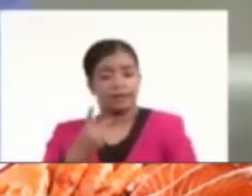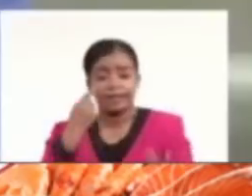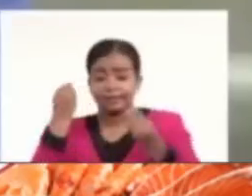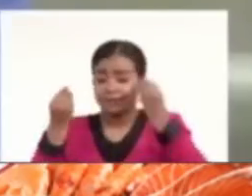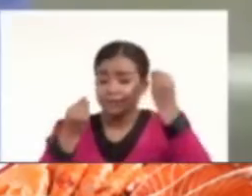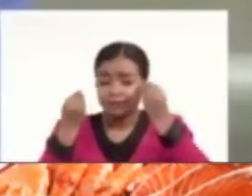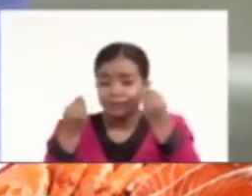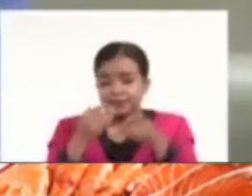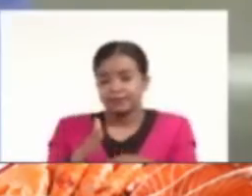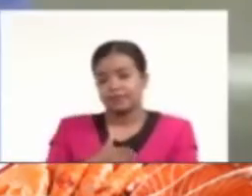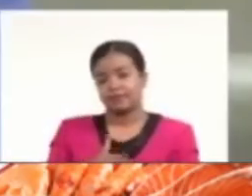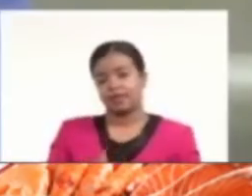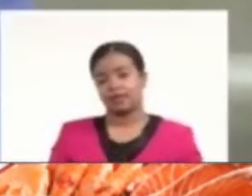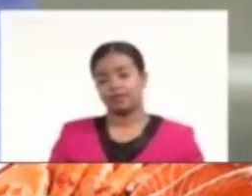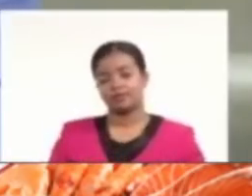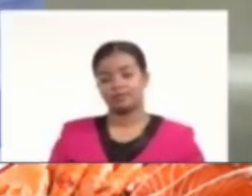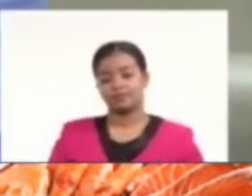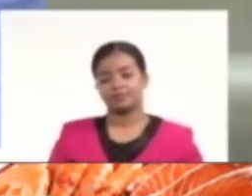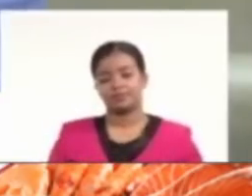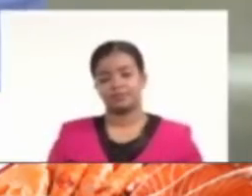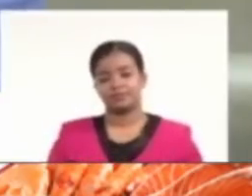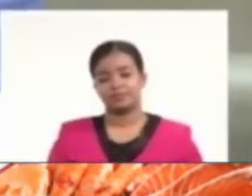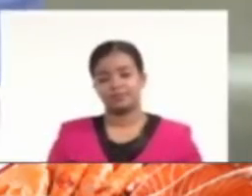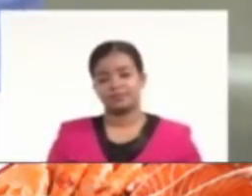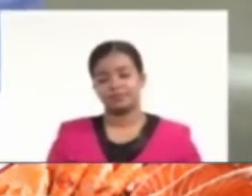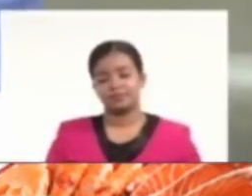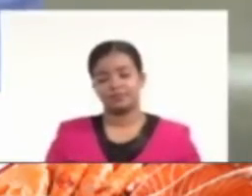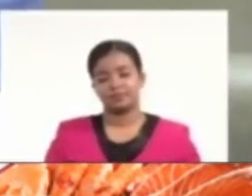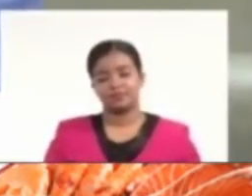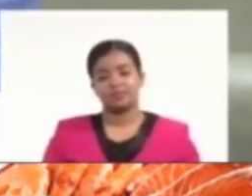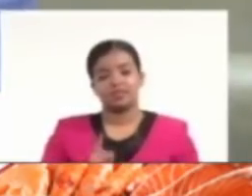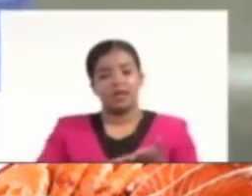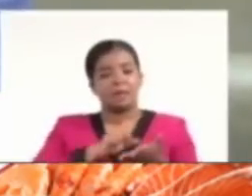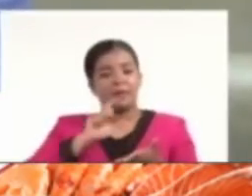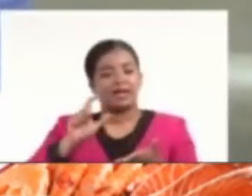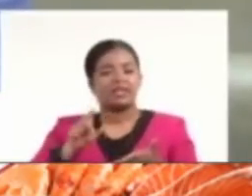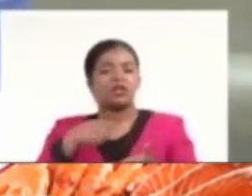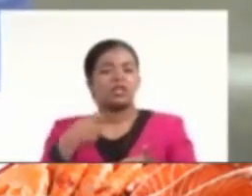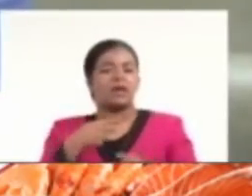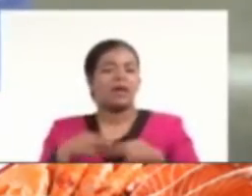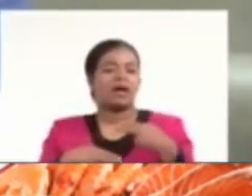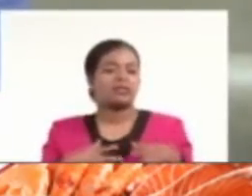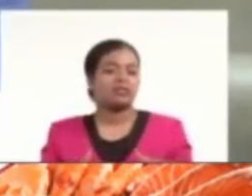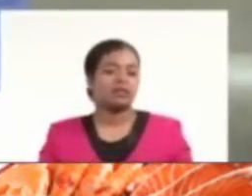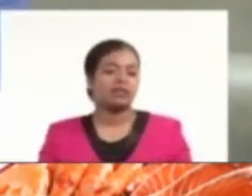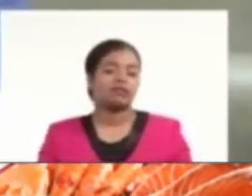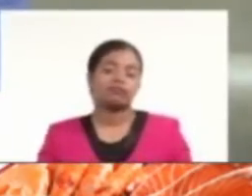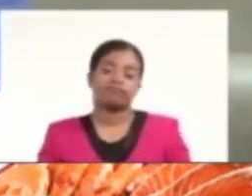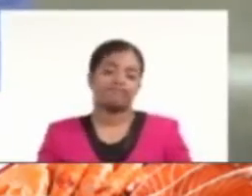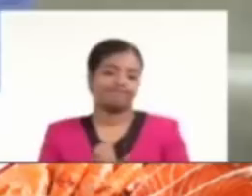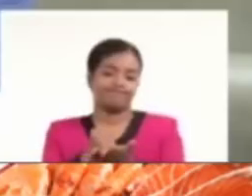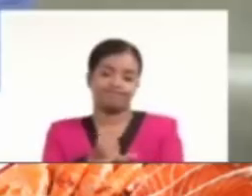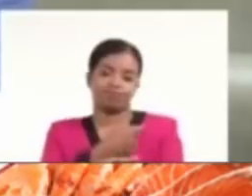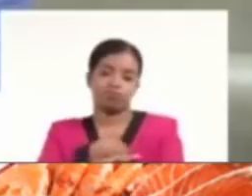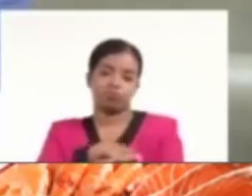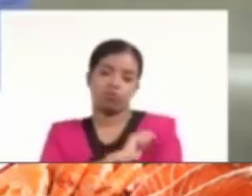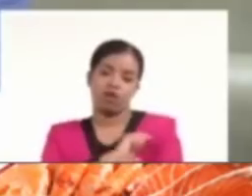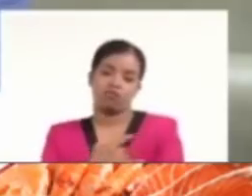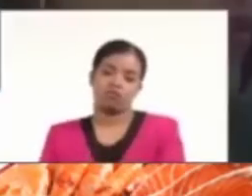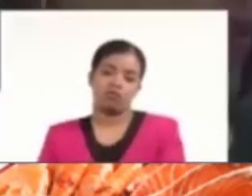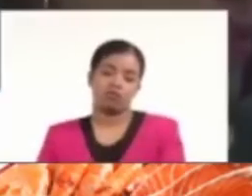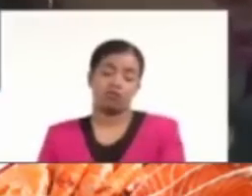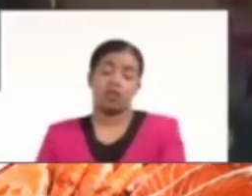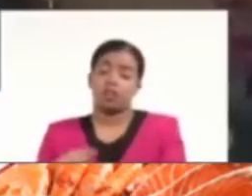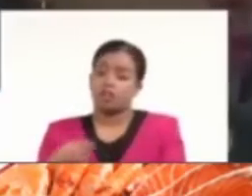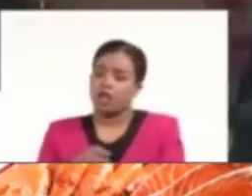hacer también desde el partido, es fomentar la unidad, es la consagración al